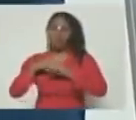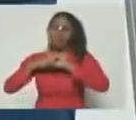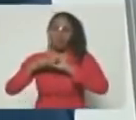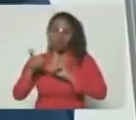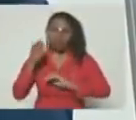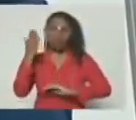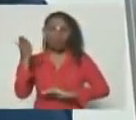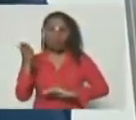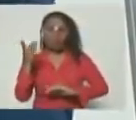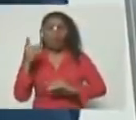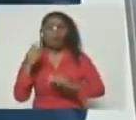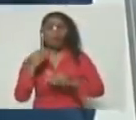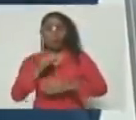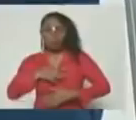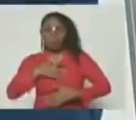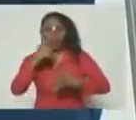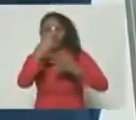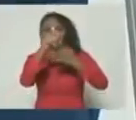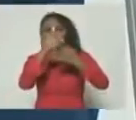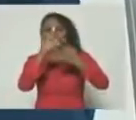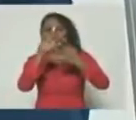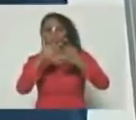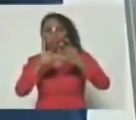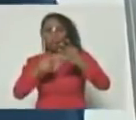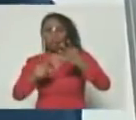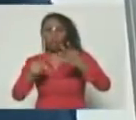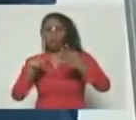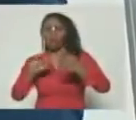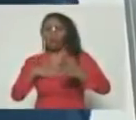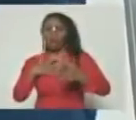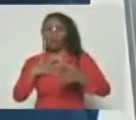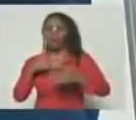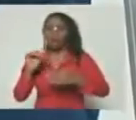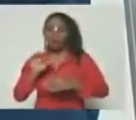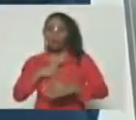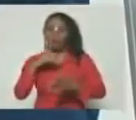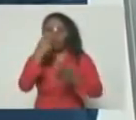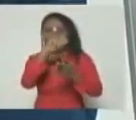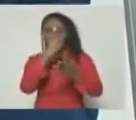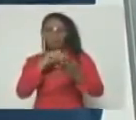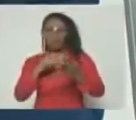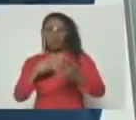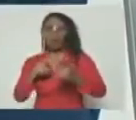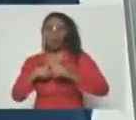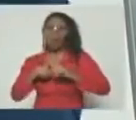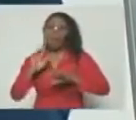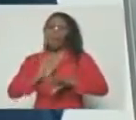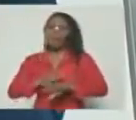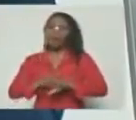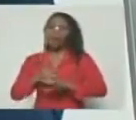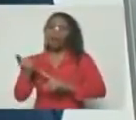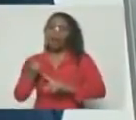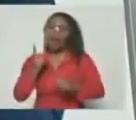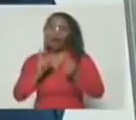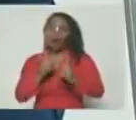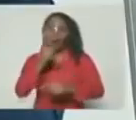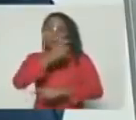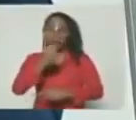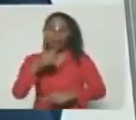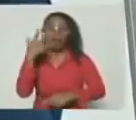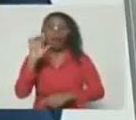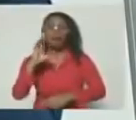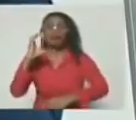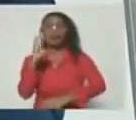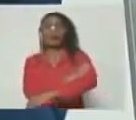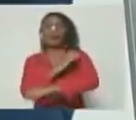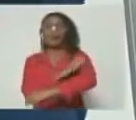y pudiéramos enumerarlas, y usted puede tenerlas conmigo, y podemos enumerarlas. Porque aquí hay gente que tiene un opositómetro